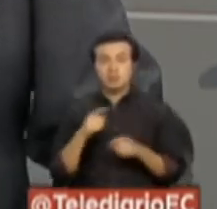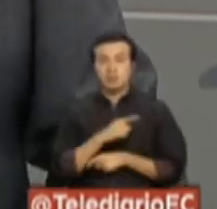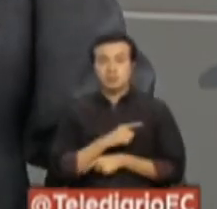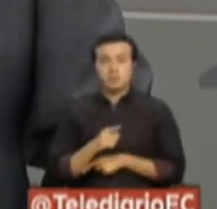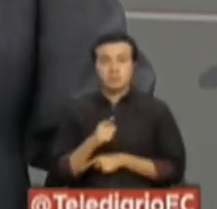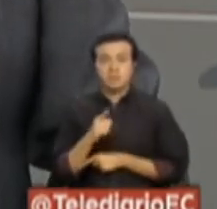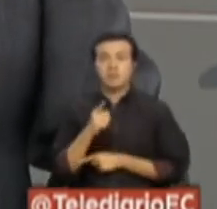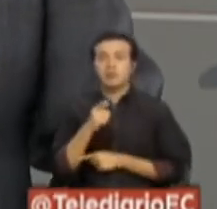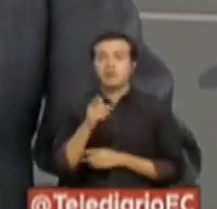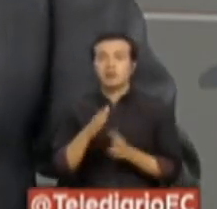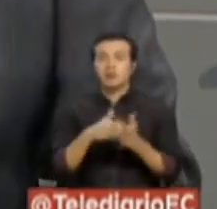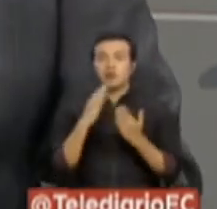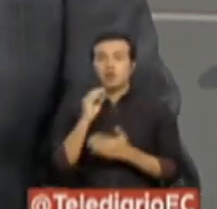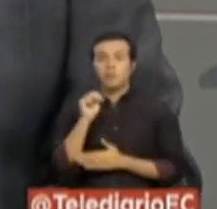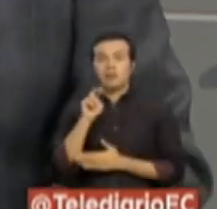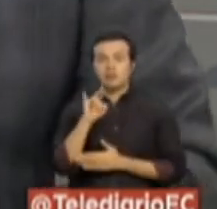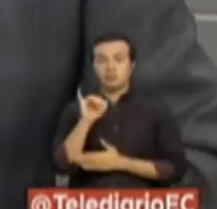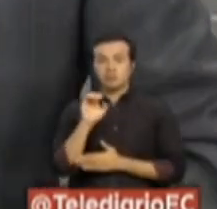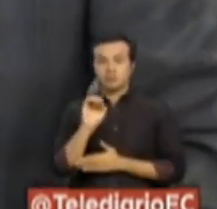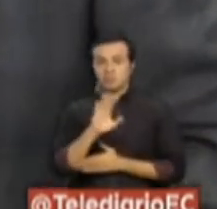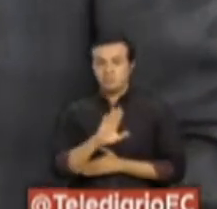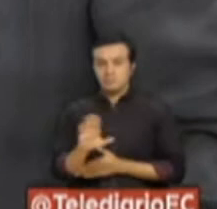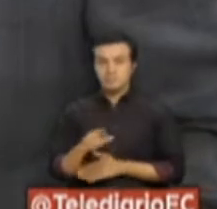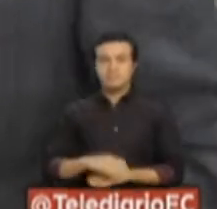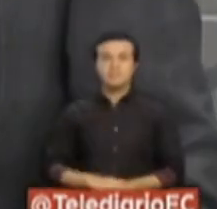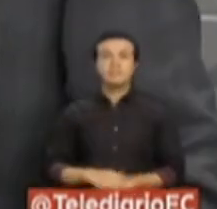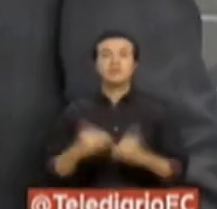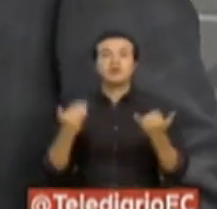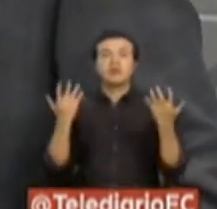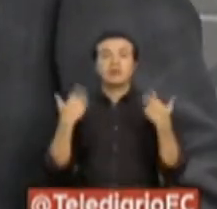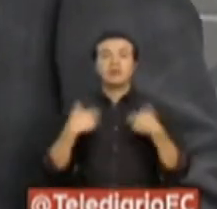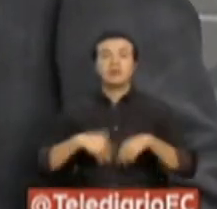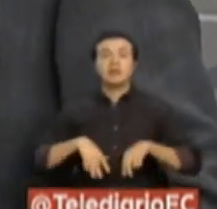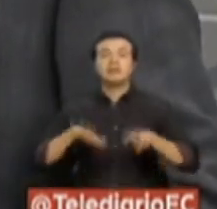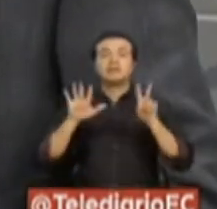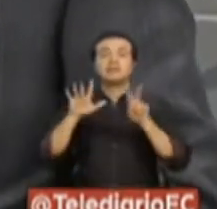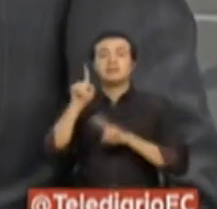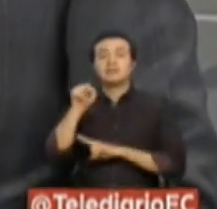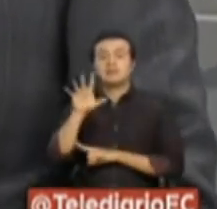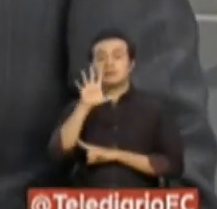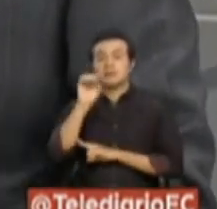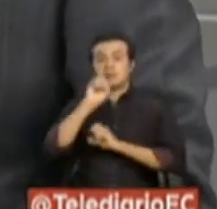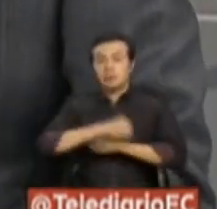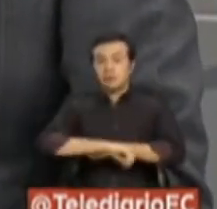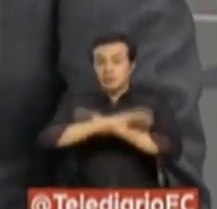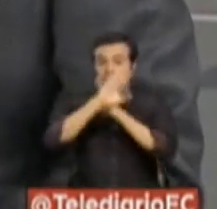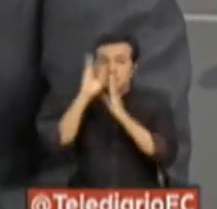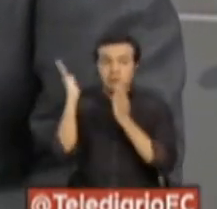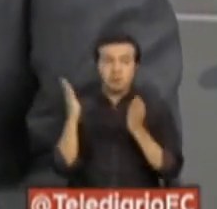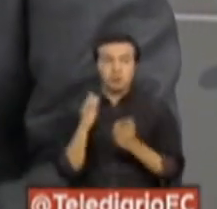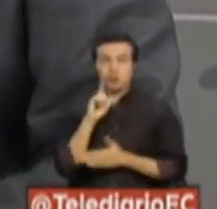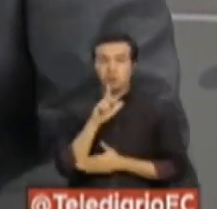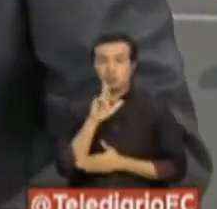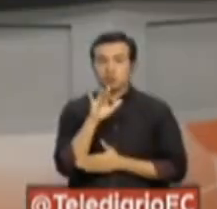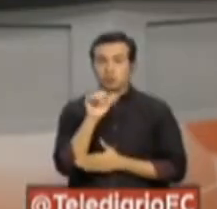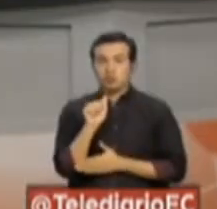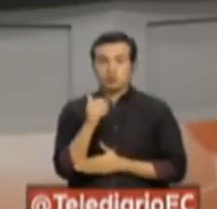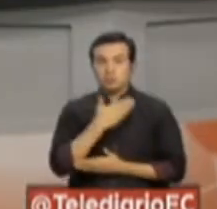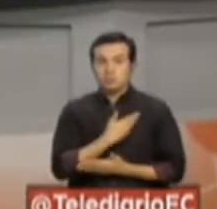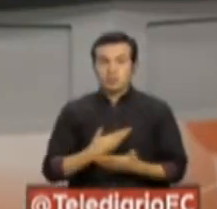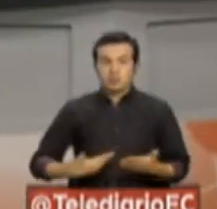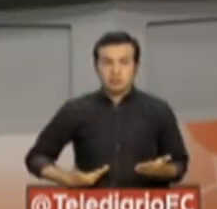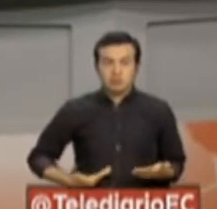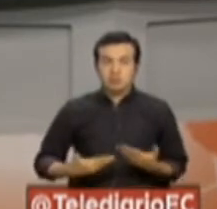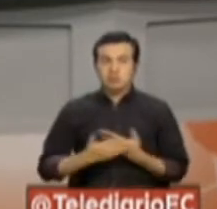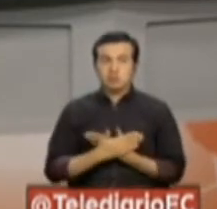colegas de diario El Comercio. A esta hora, cuando son las 7:50, damos la bienvenida a Lucía Calderón, presidenta de la